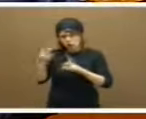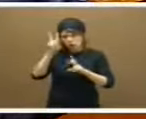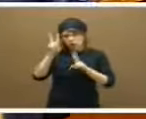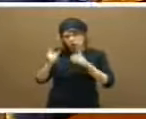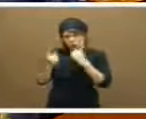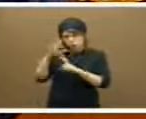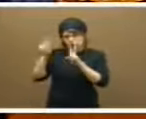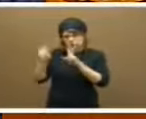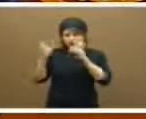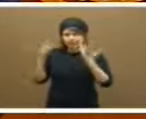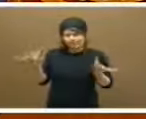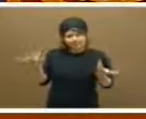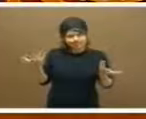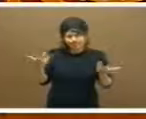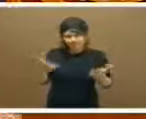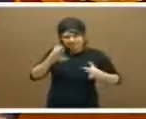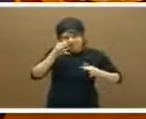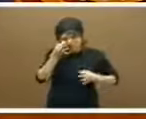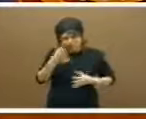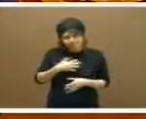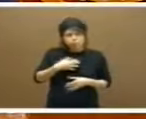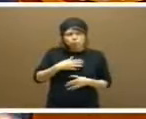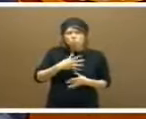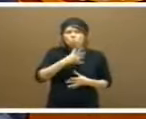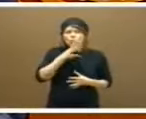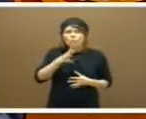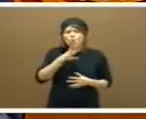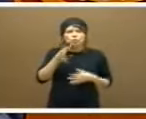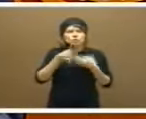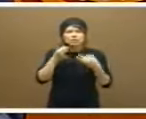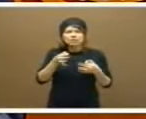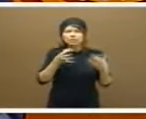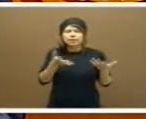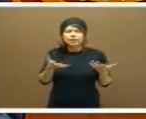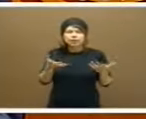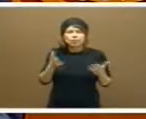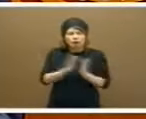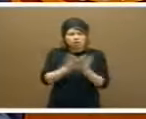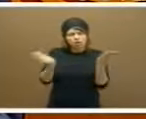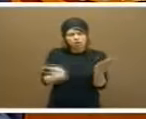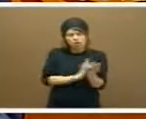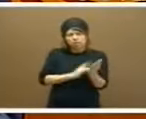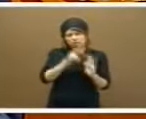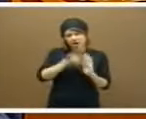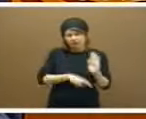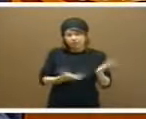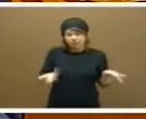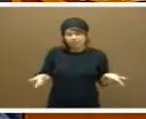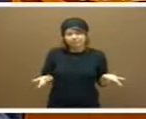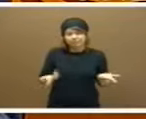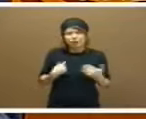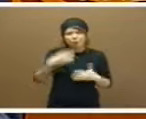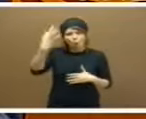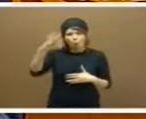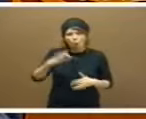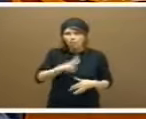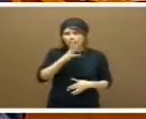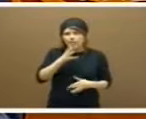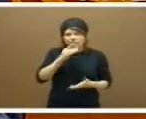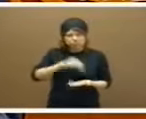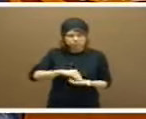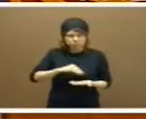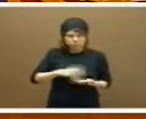que a veces pues no se puede llevar a efecto porque siempre tiramos de catálogo y de reglamento, que es lo único que ocurre en varias